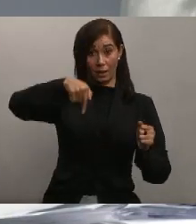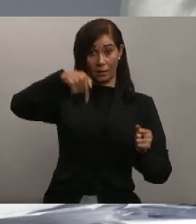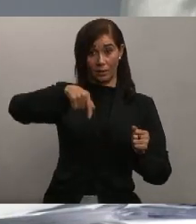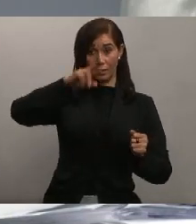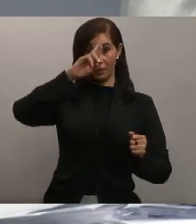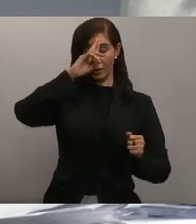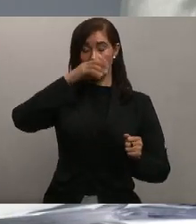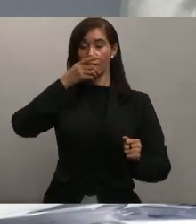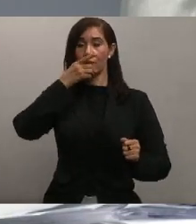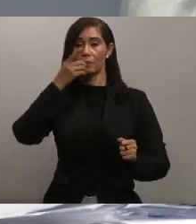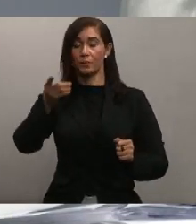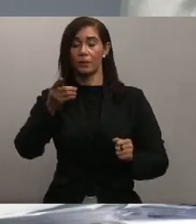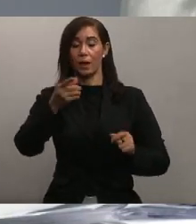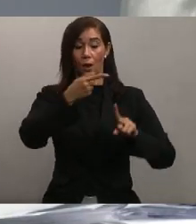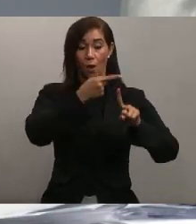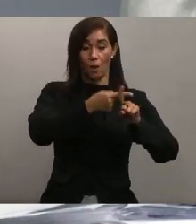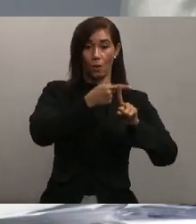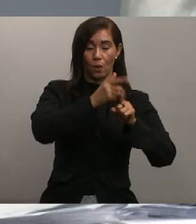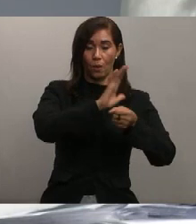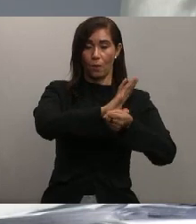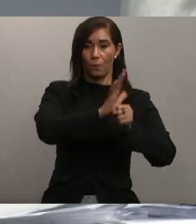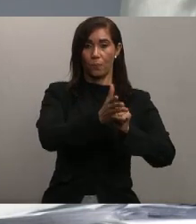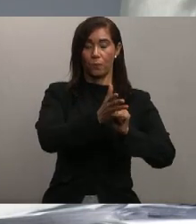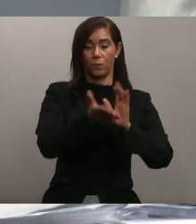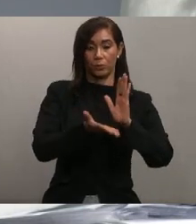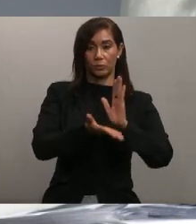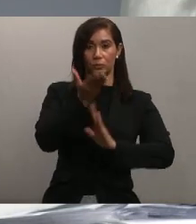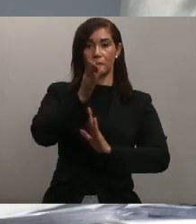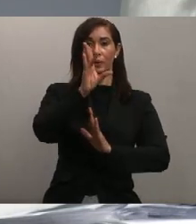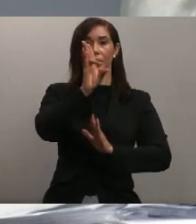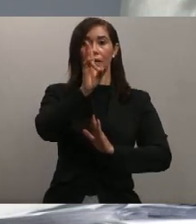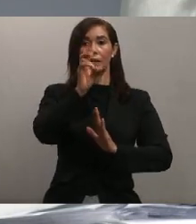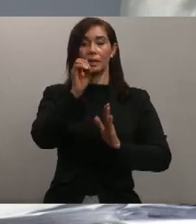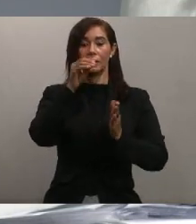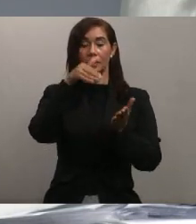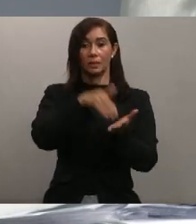Dominicana, el número de casos confirmados asciende a